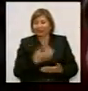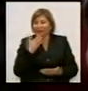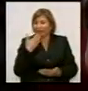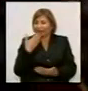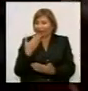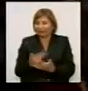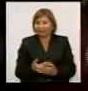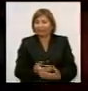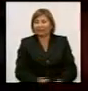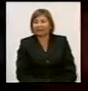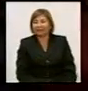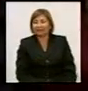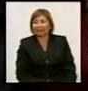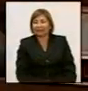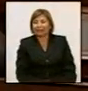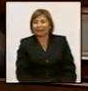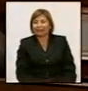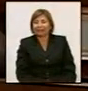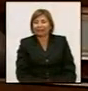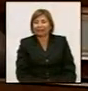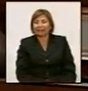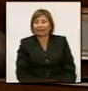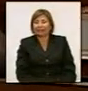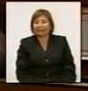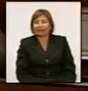señor. A usted.